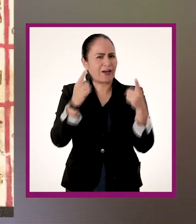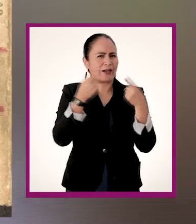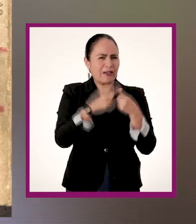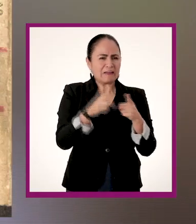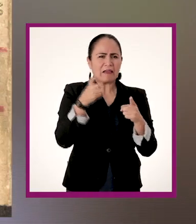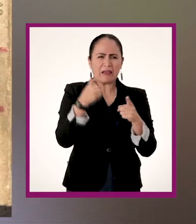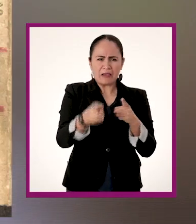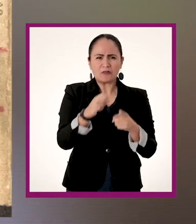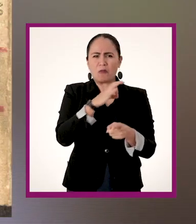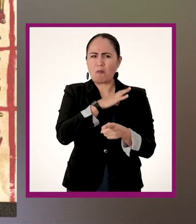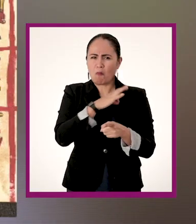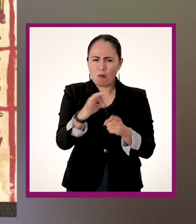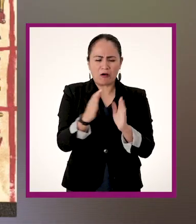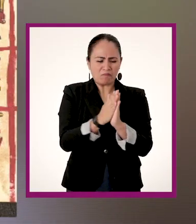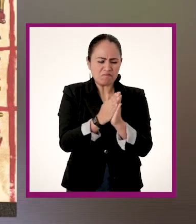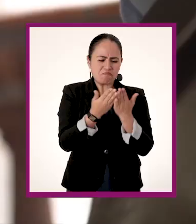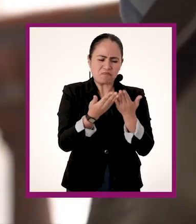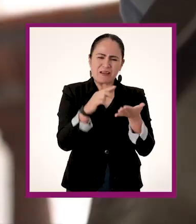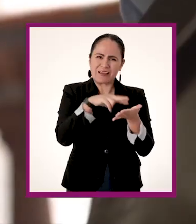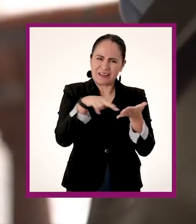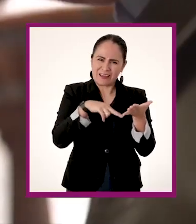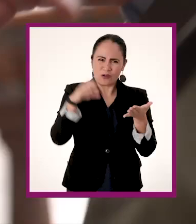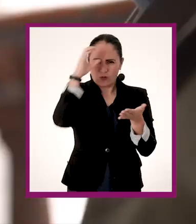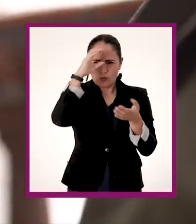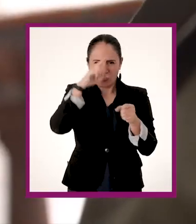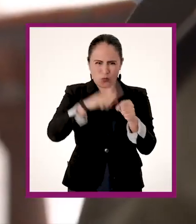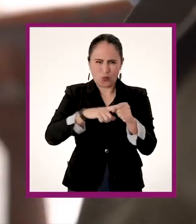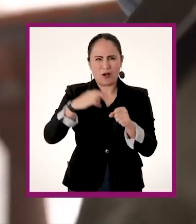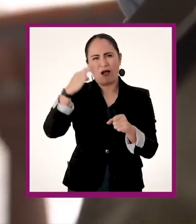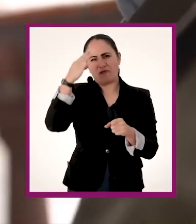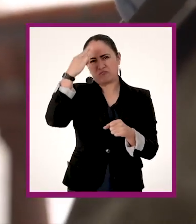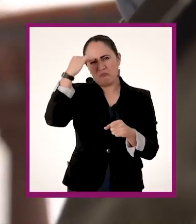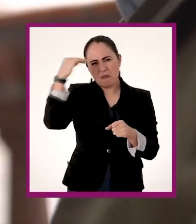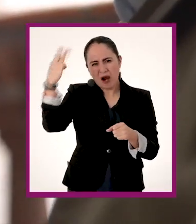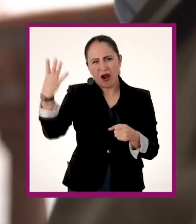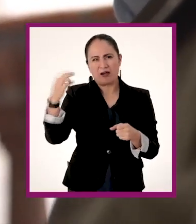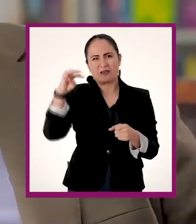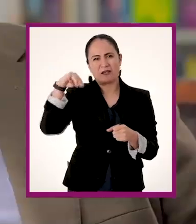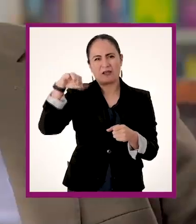son un vehículo muy importante en la literatura náhuatl y también maya.